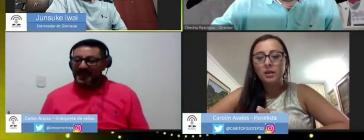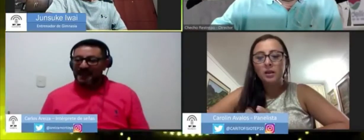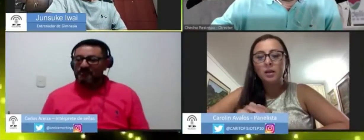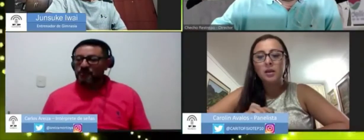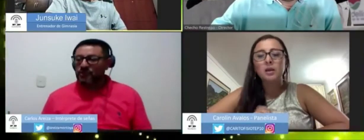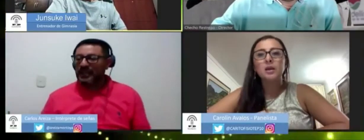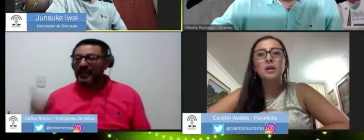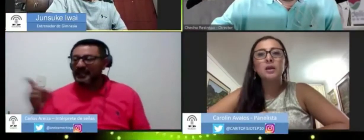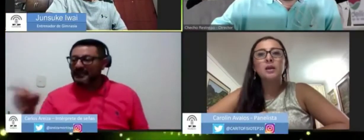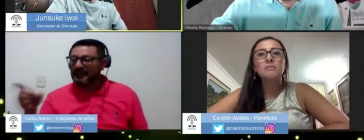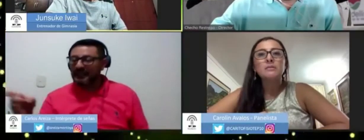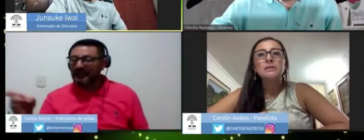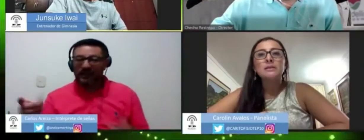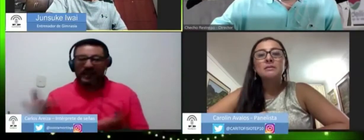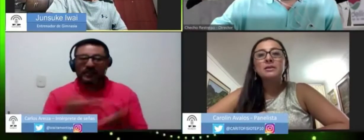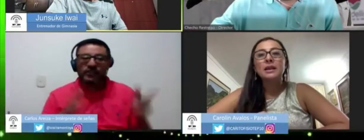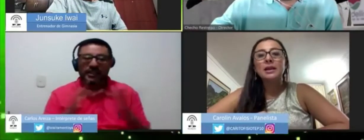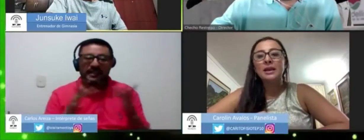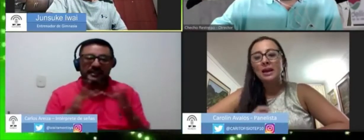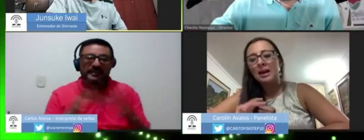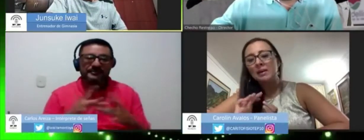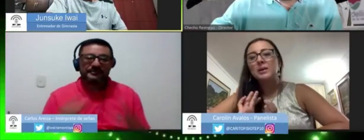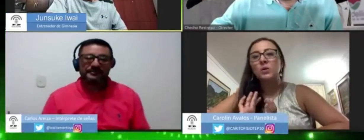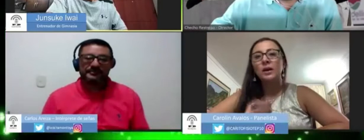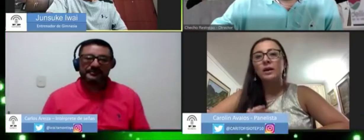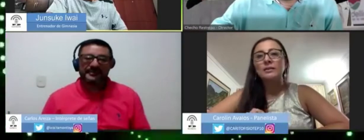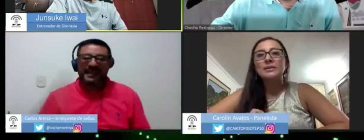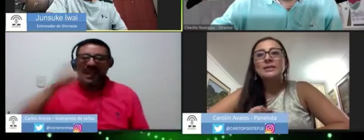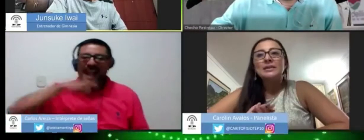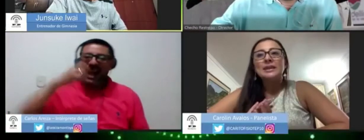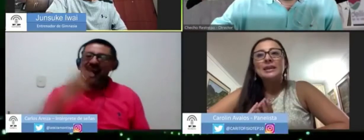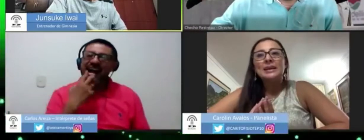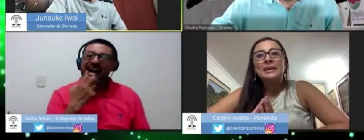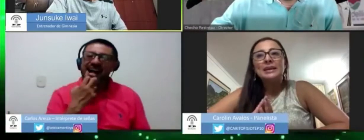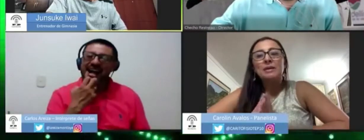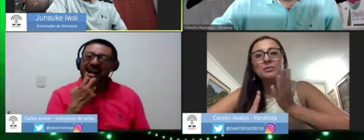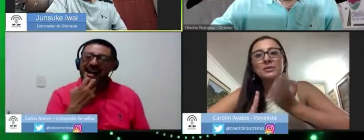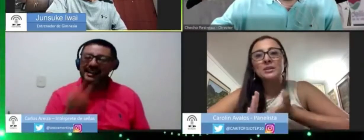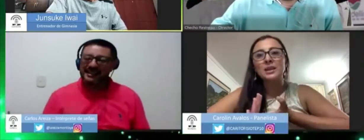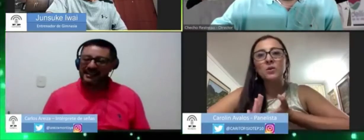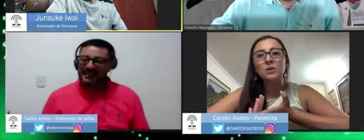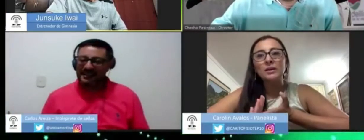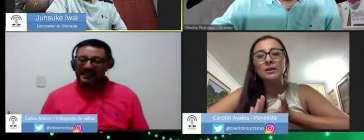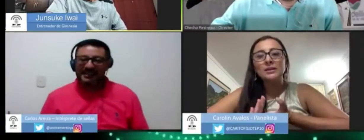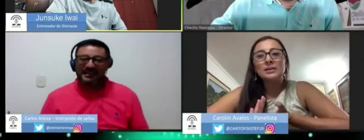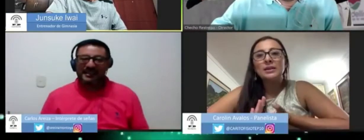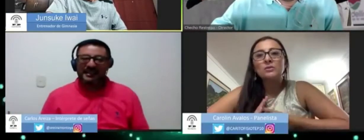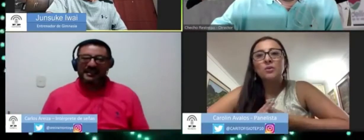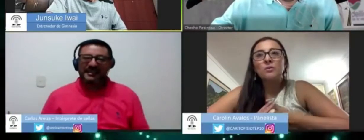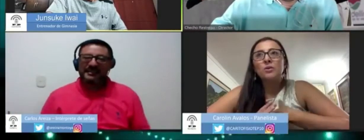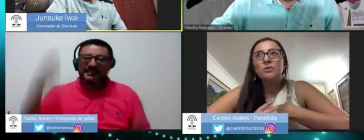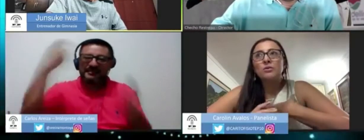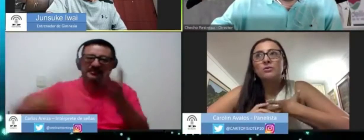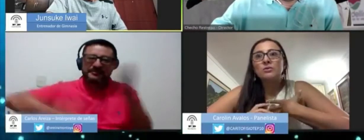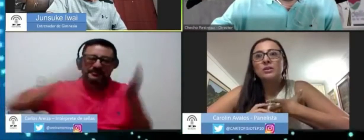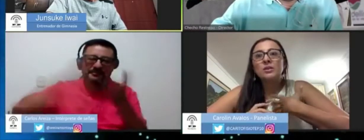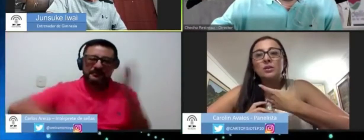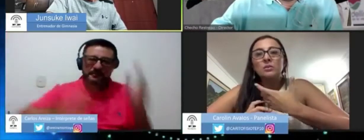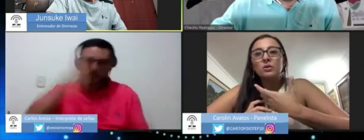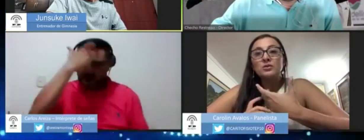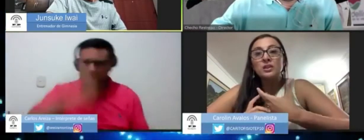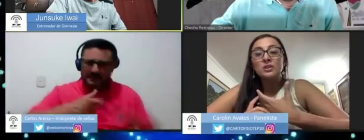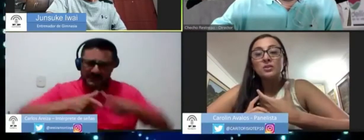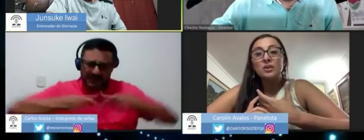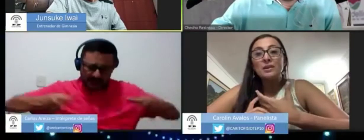y se ríe, ¡ja, me equivoqué! El japonés se equivoca y es como sinónimo